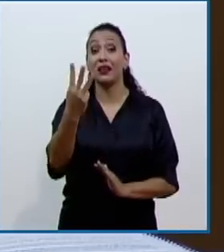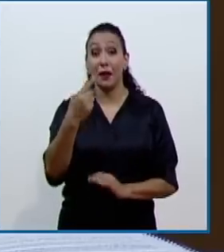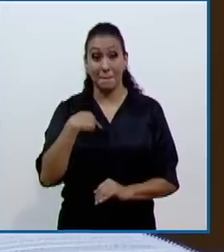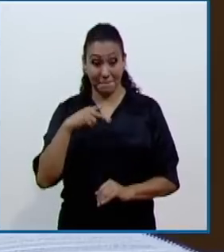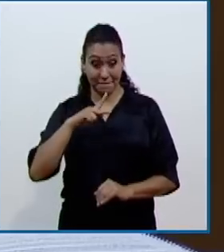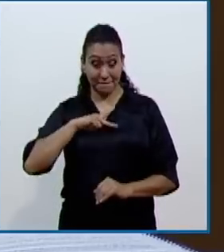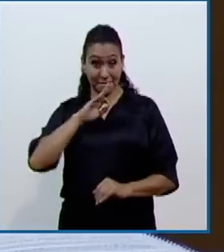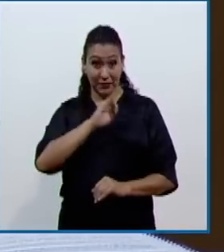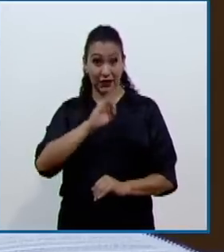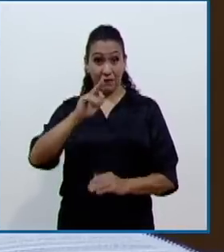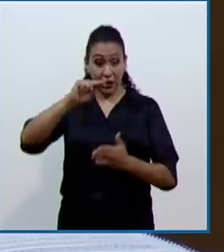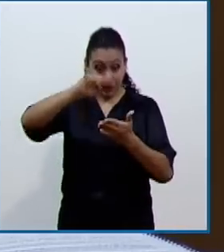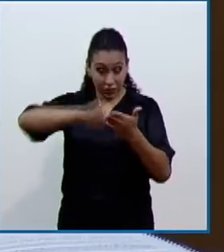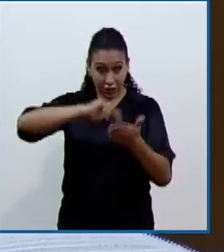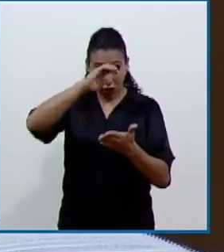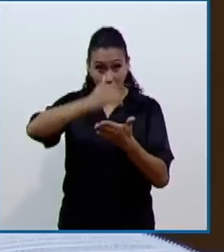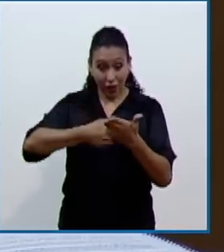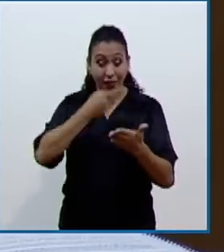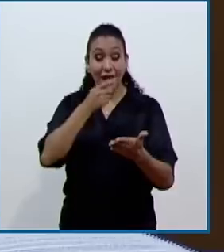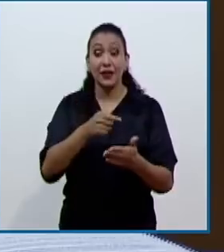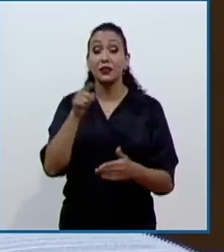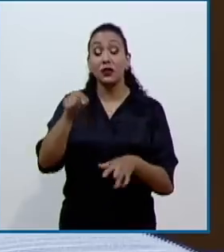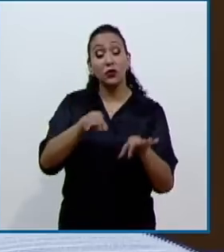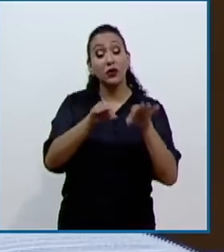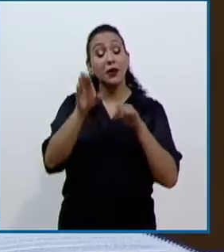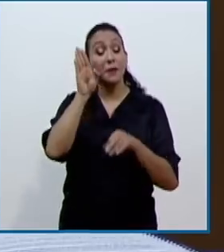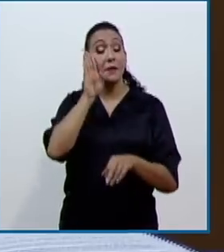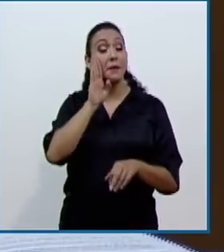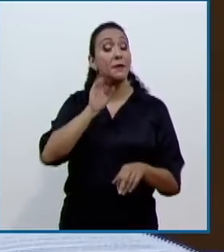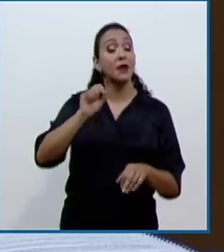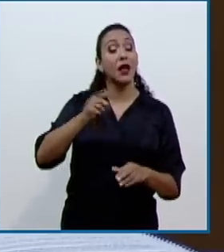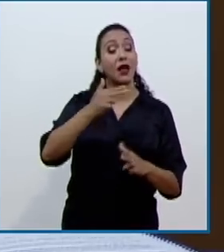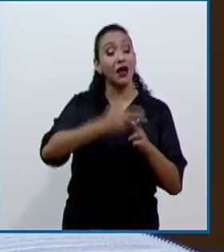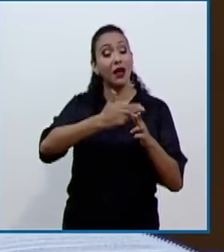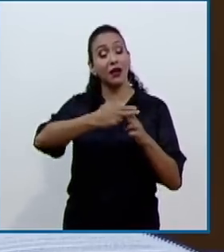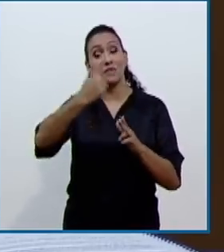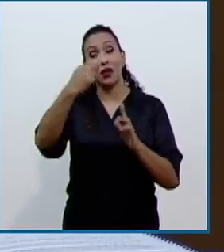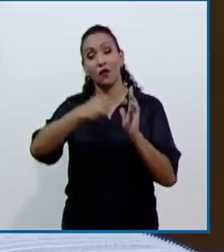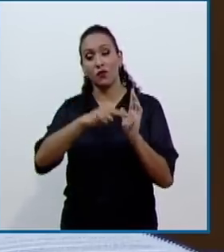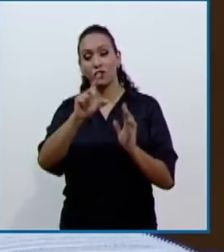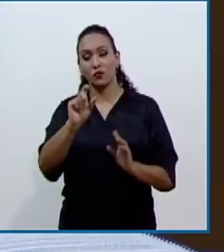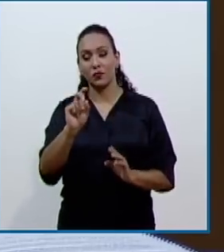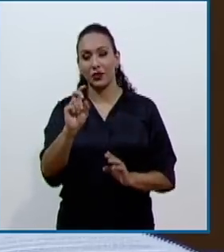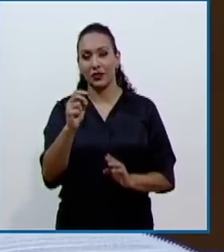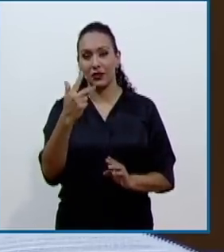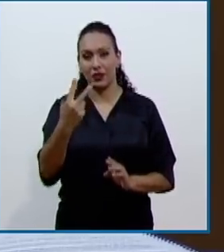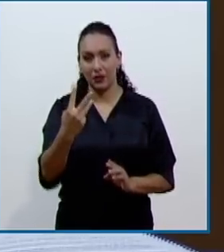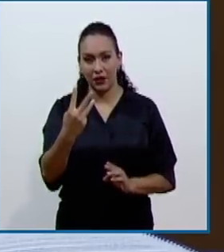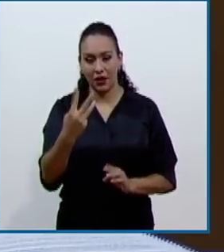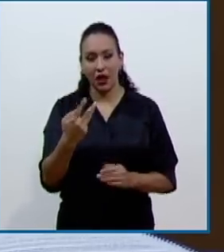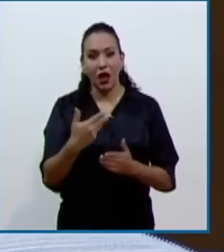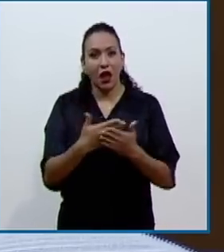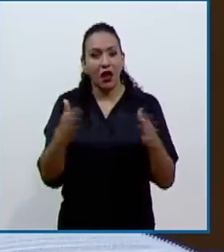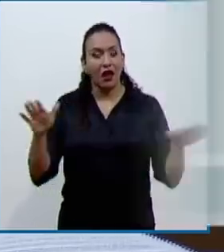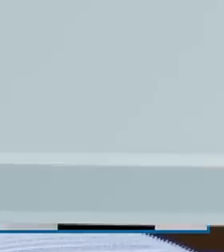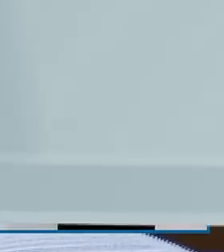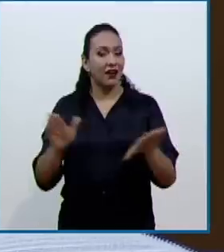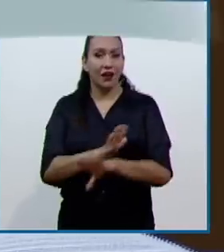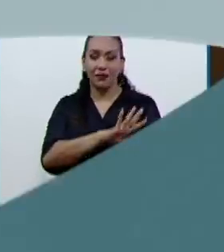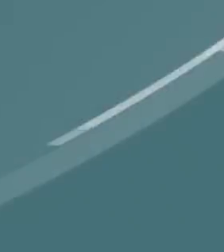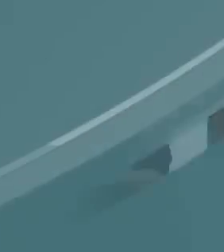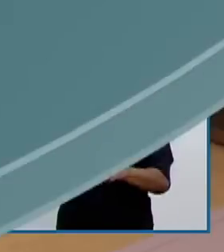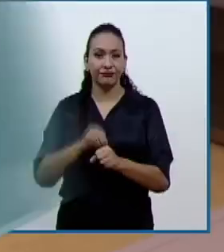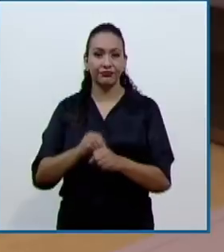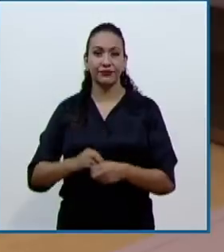nuevas preguntas, pero también a nuevos ejemplos de mutabilidad constitucional.